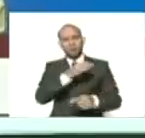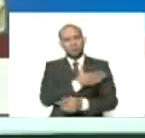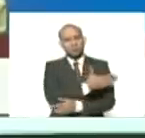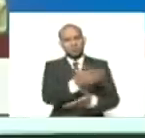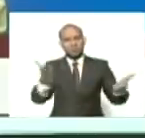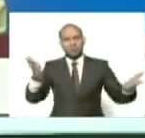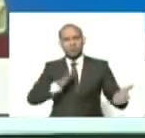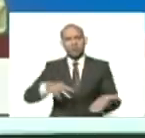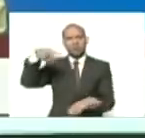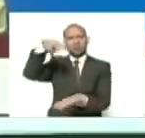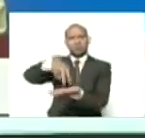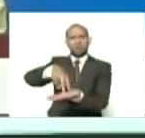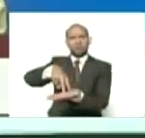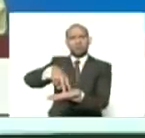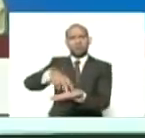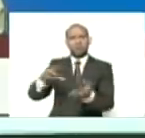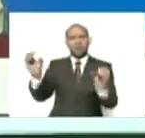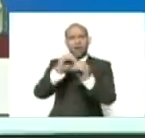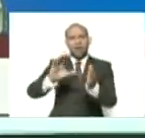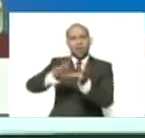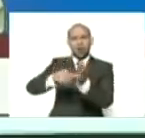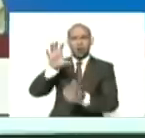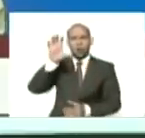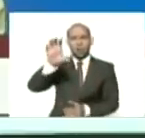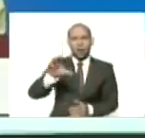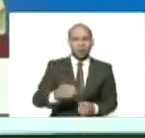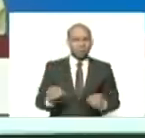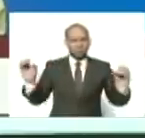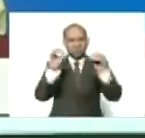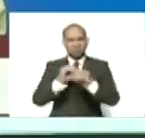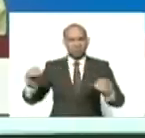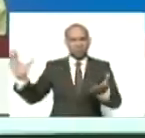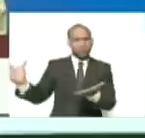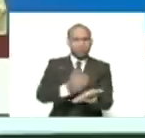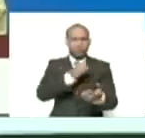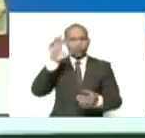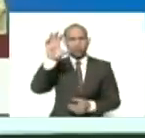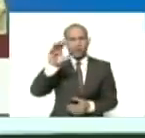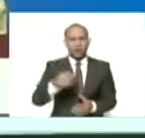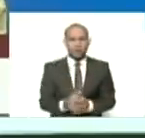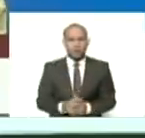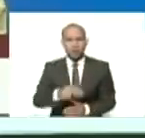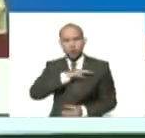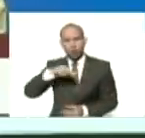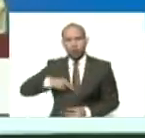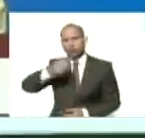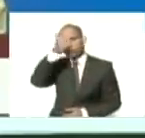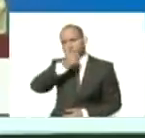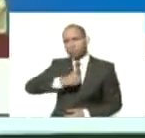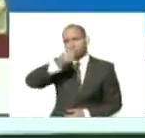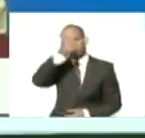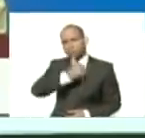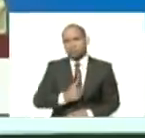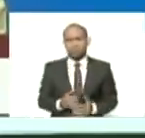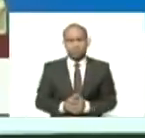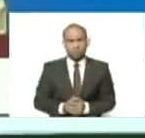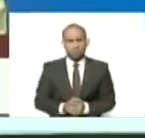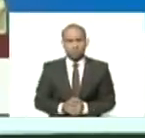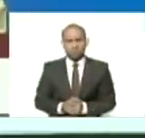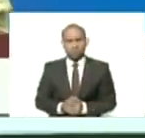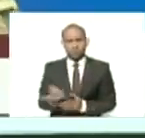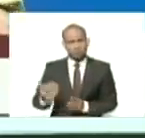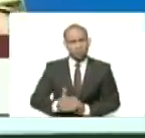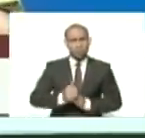pie. No nos robaron la patria, no nos arrebataron la patria, hemos resistido de manera